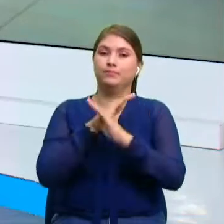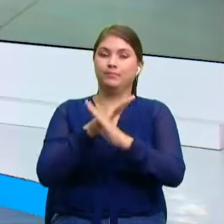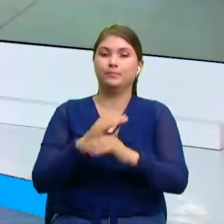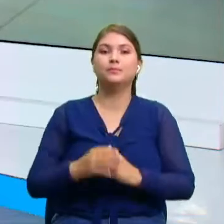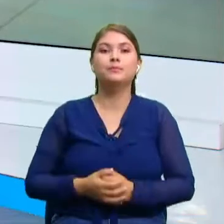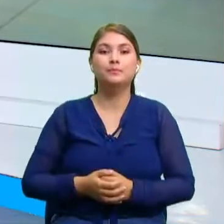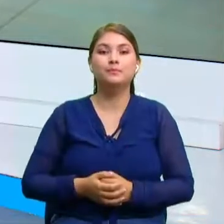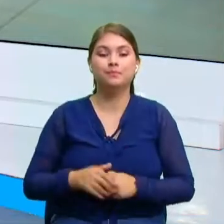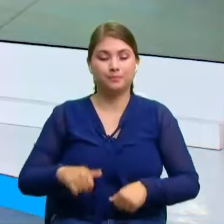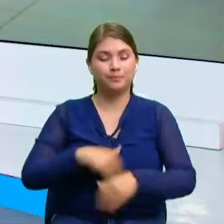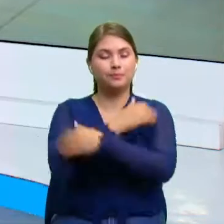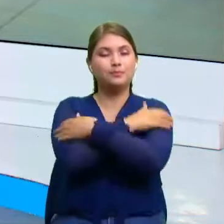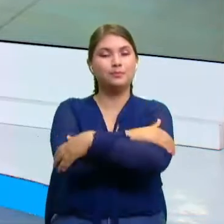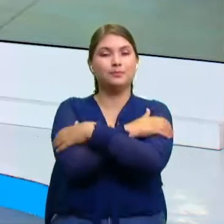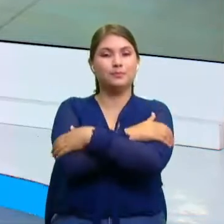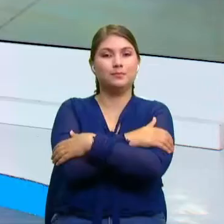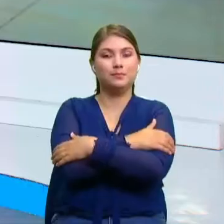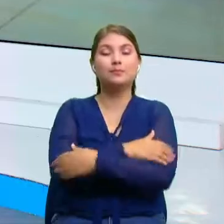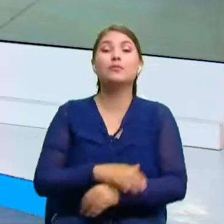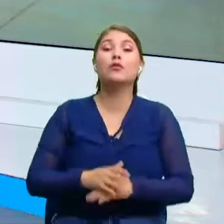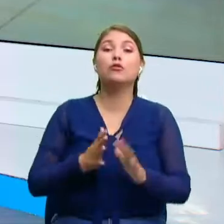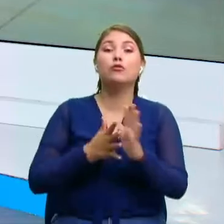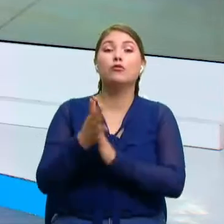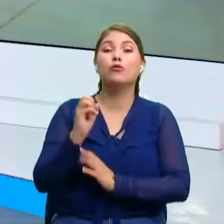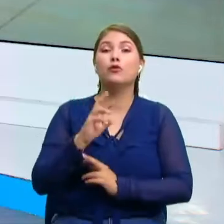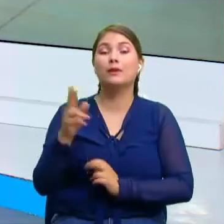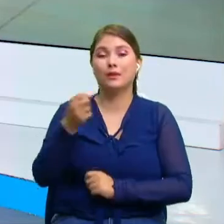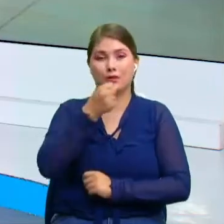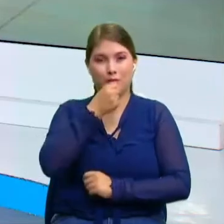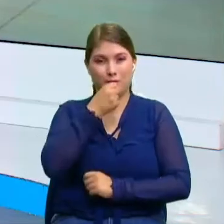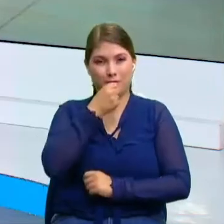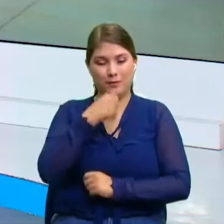la población. Desde Pamplona Norte de Santander para Oriente Noticias, Cristian Ramón, estamos informando.